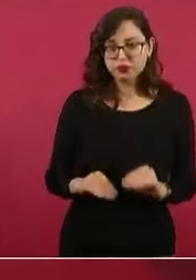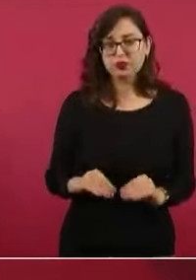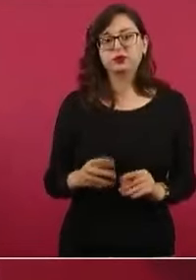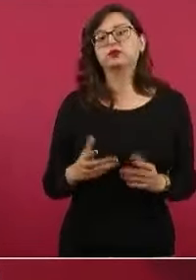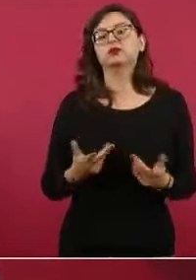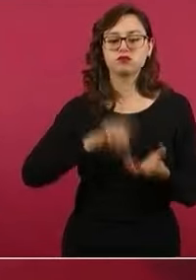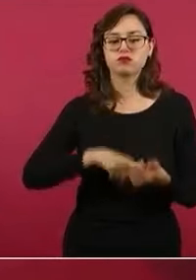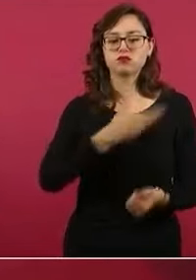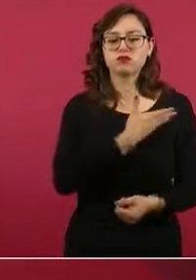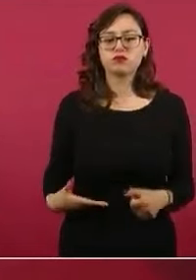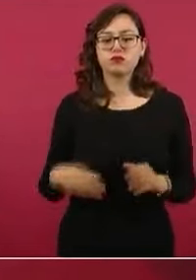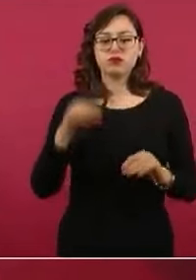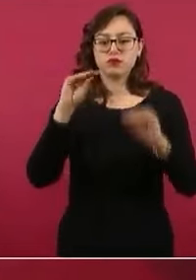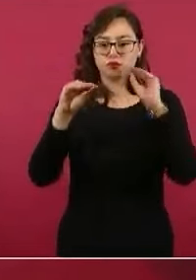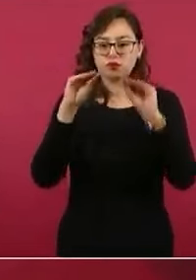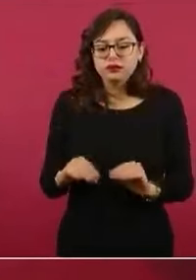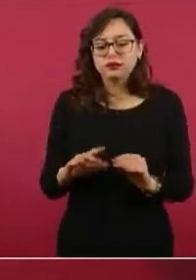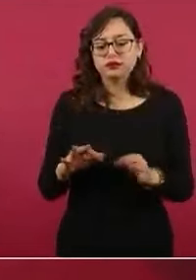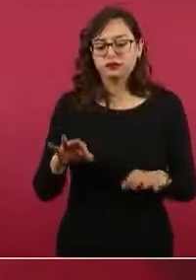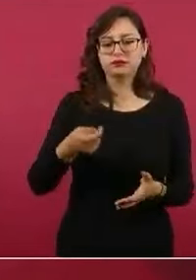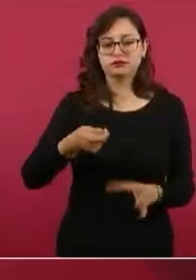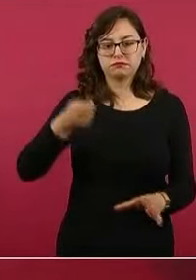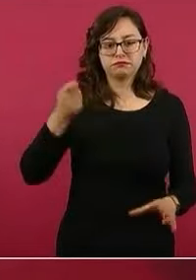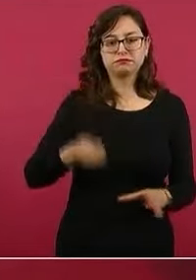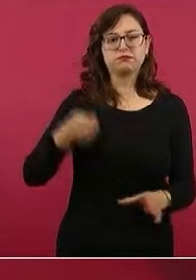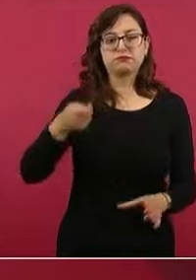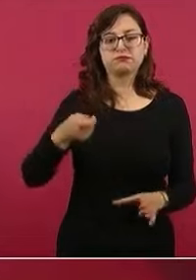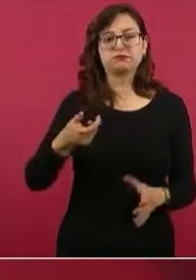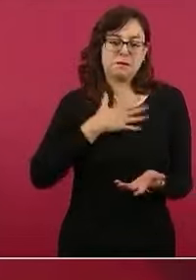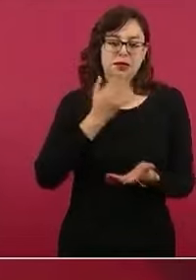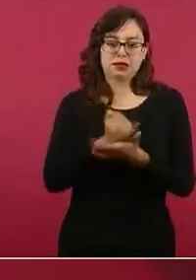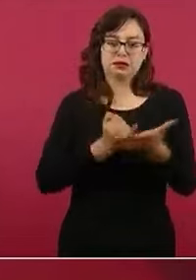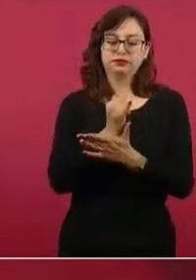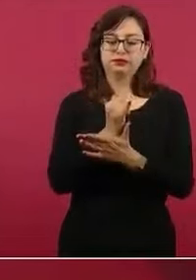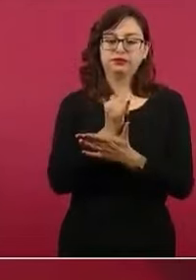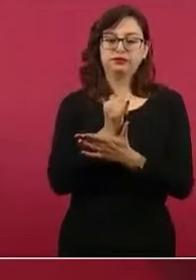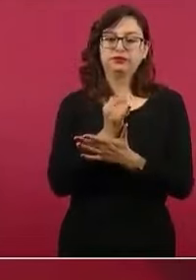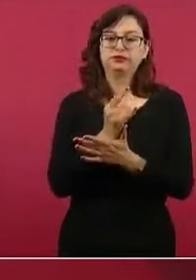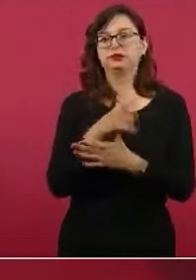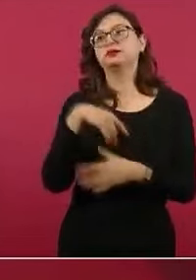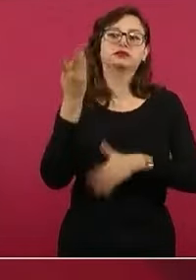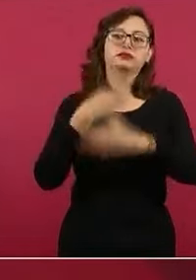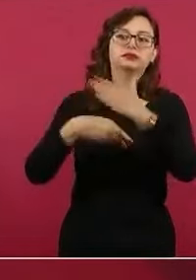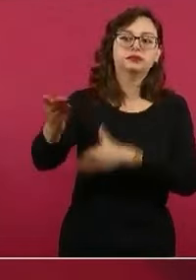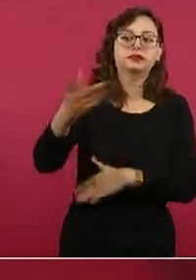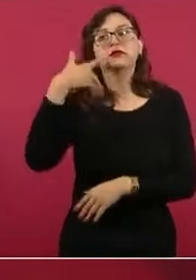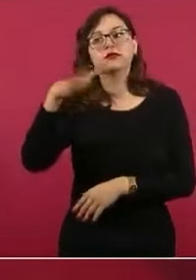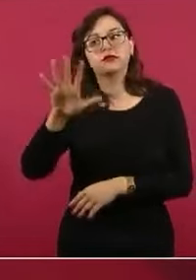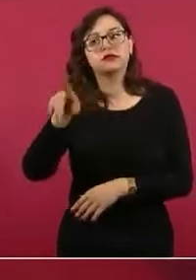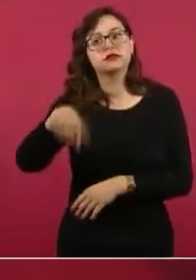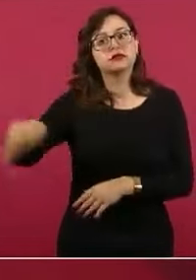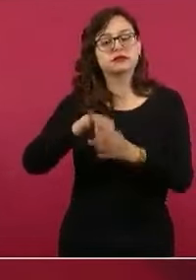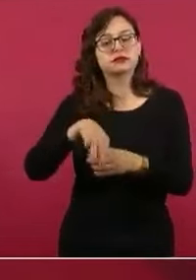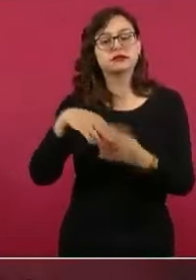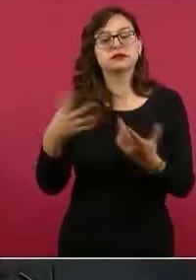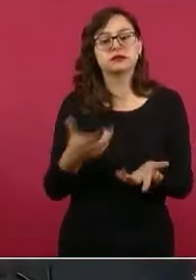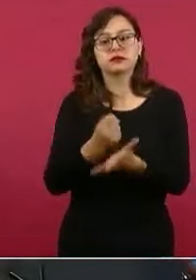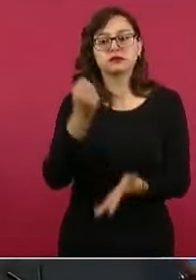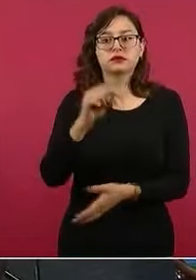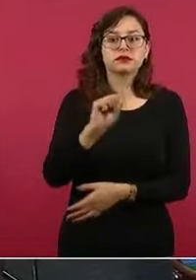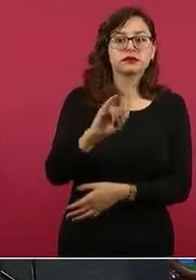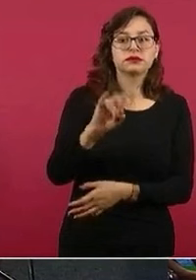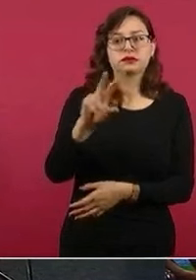Consejería Jurídica que vamos a enviar al Congreso en unos días más para